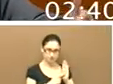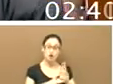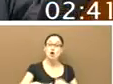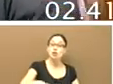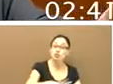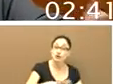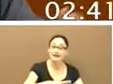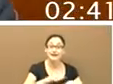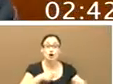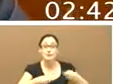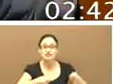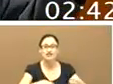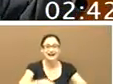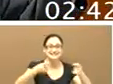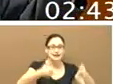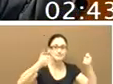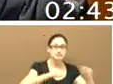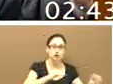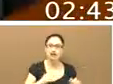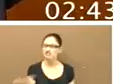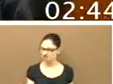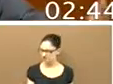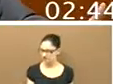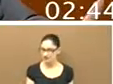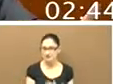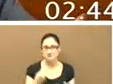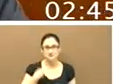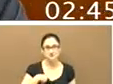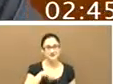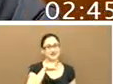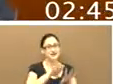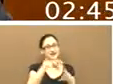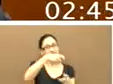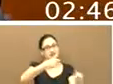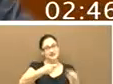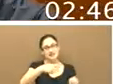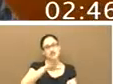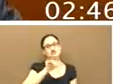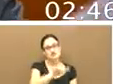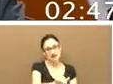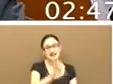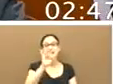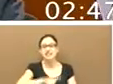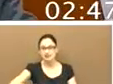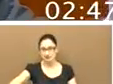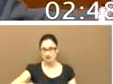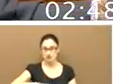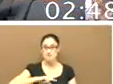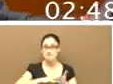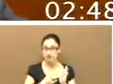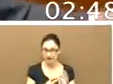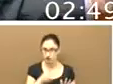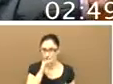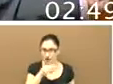de atracción comercial que han hecho medida 123 haremos un plan de comercio rural 15 meses y todavía no han elaborado el plan de choque